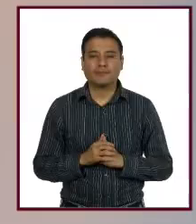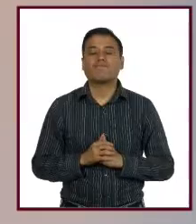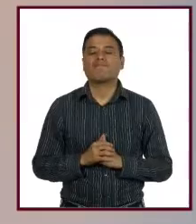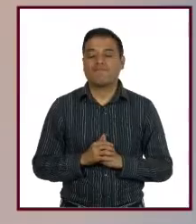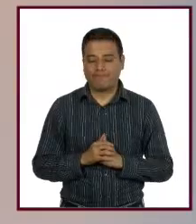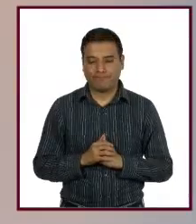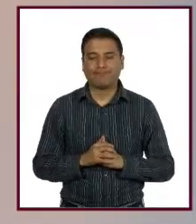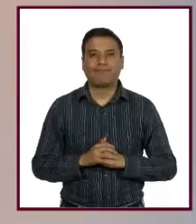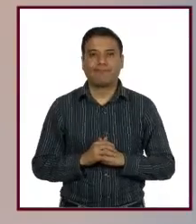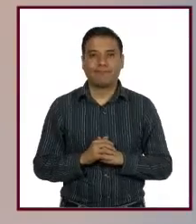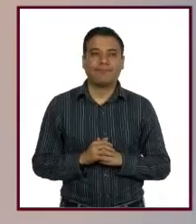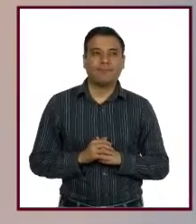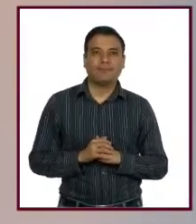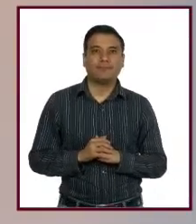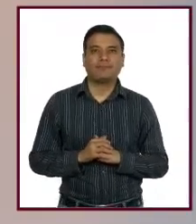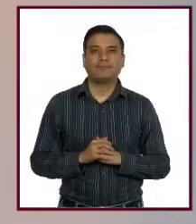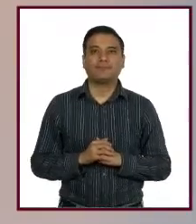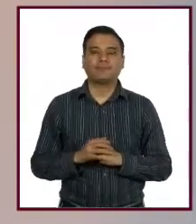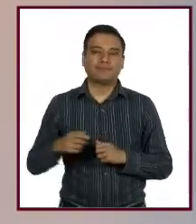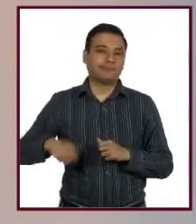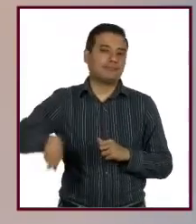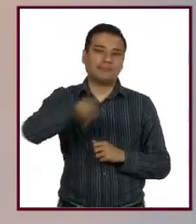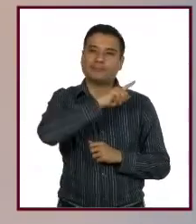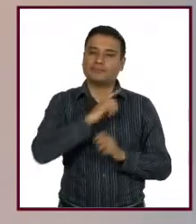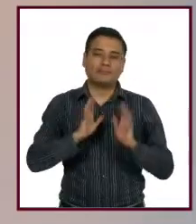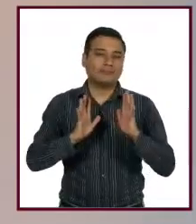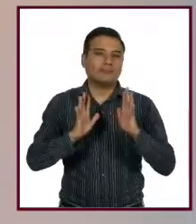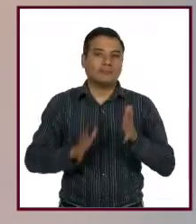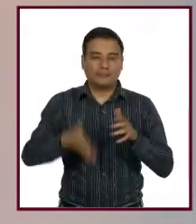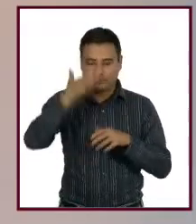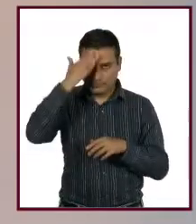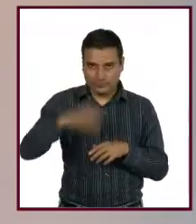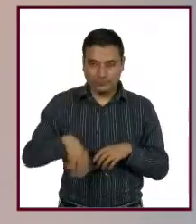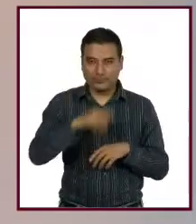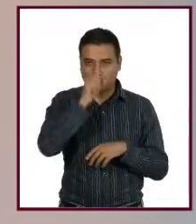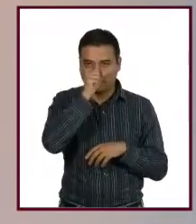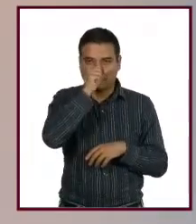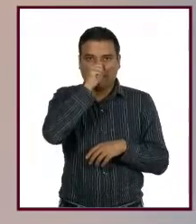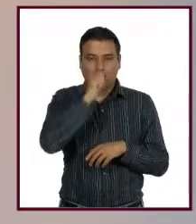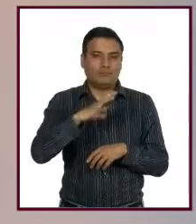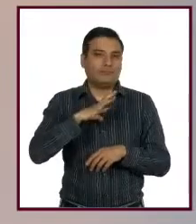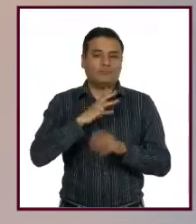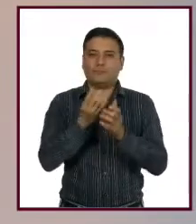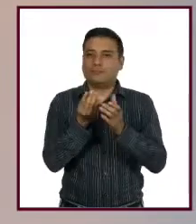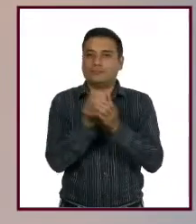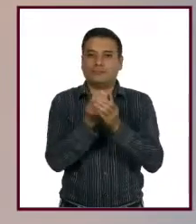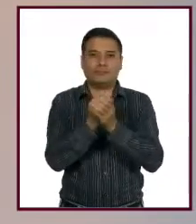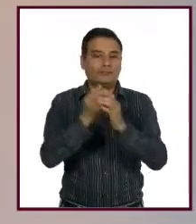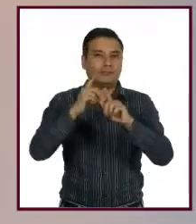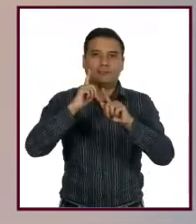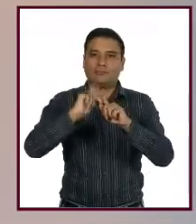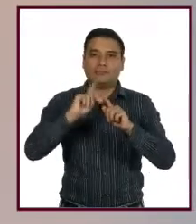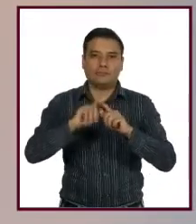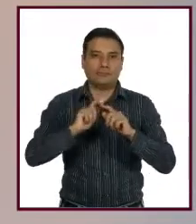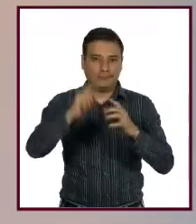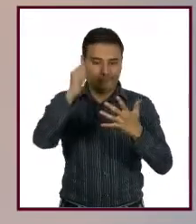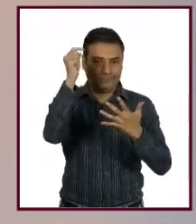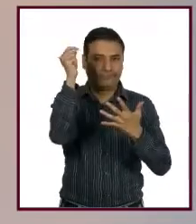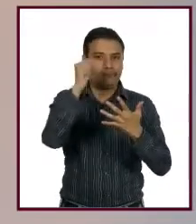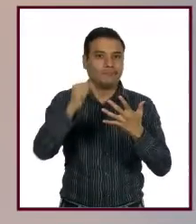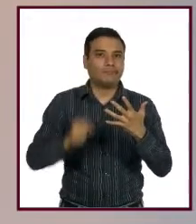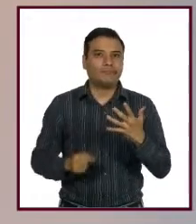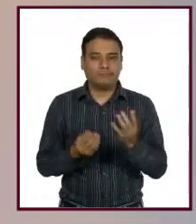Claro. Como sabemos, es un grupo muy heterogéneo de moléculas, es decir, que son varias sustancias las que